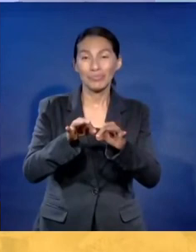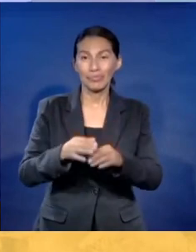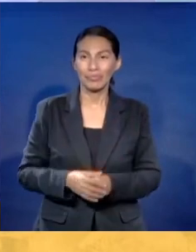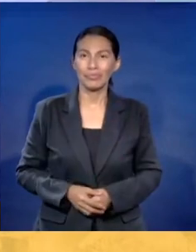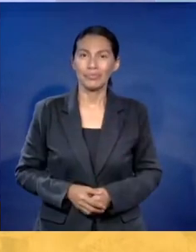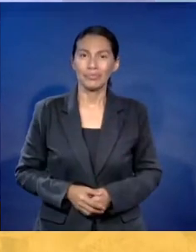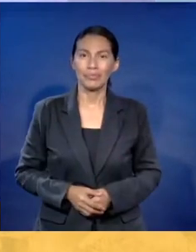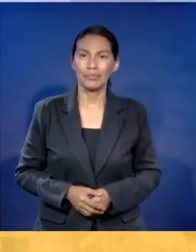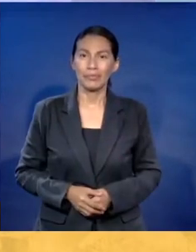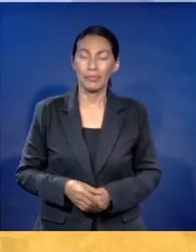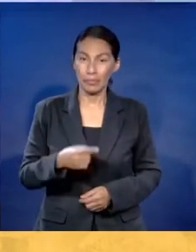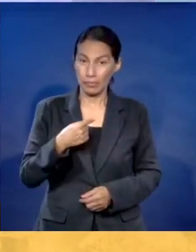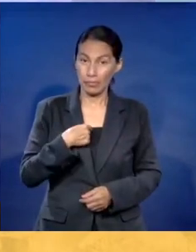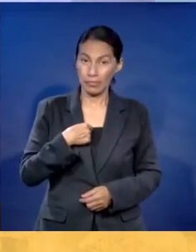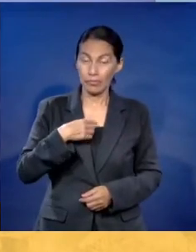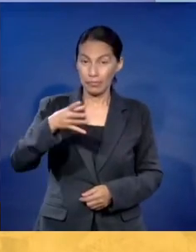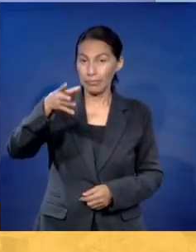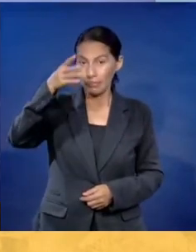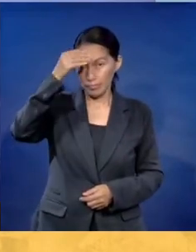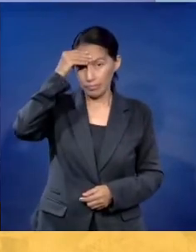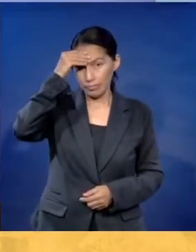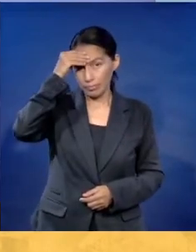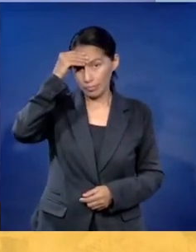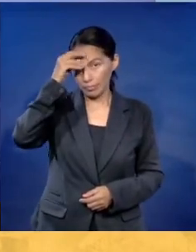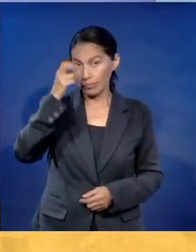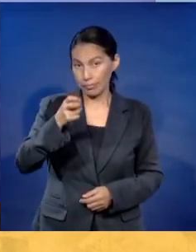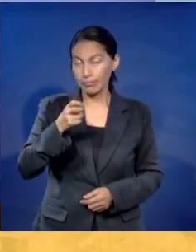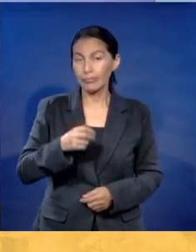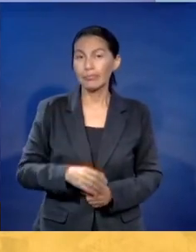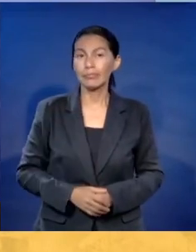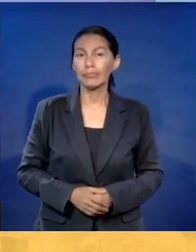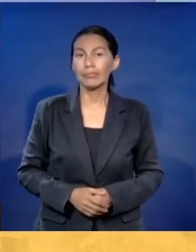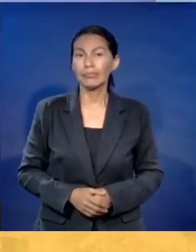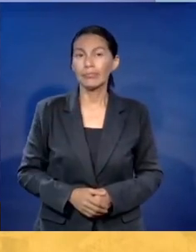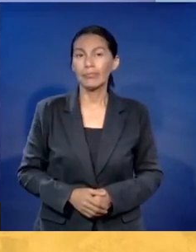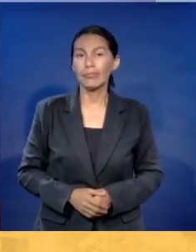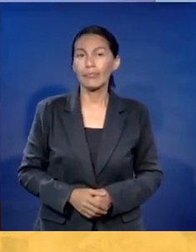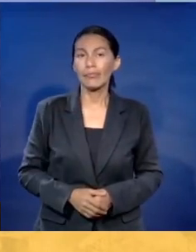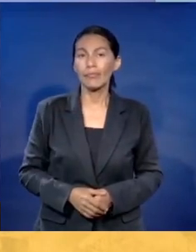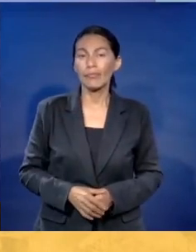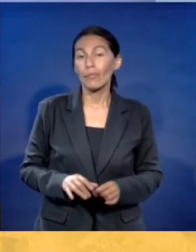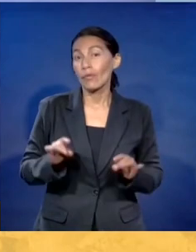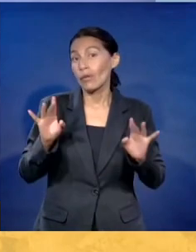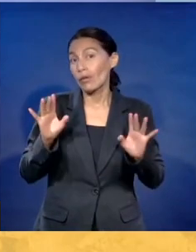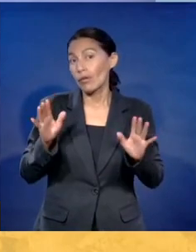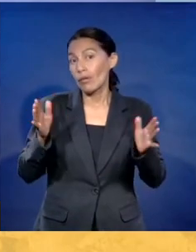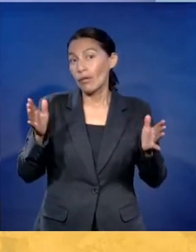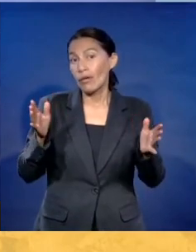pero así lo aprendí fue así en uno de mis veranos